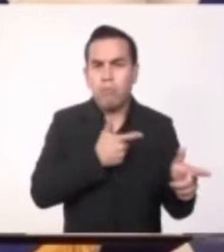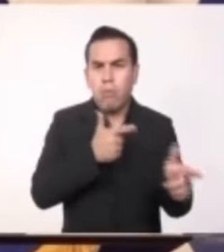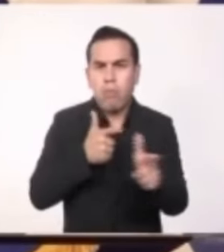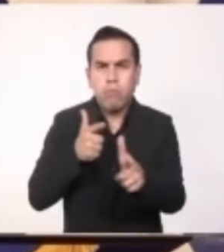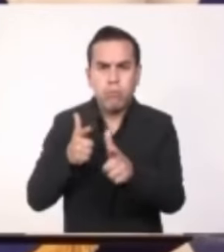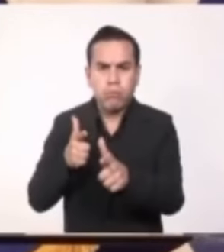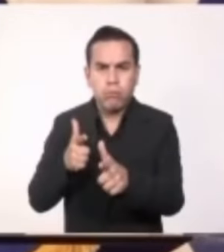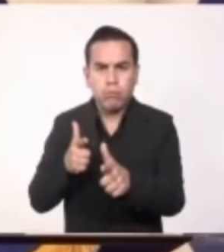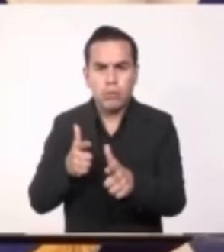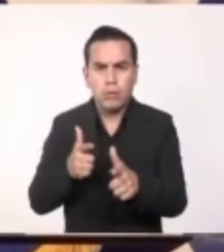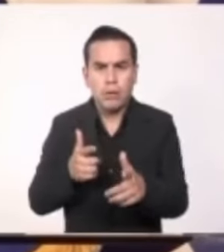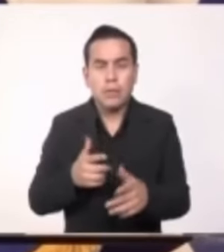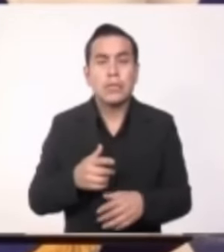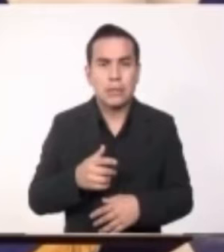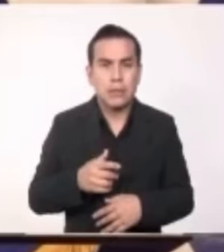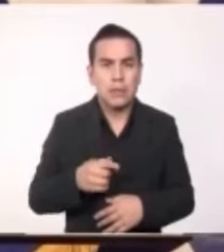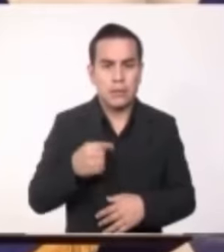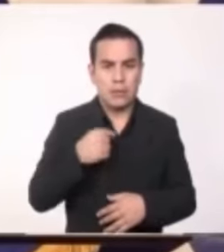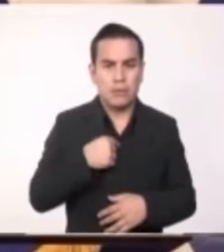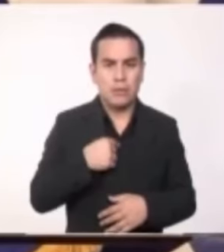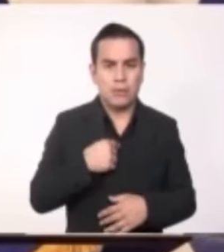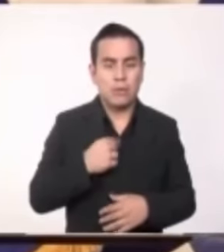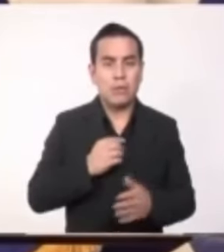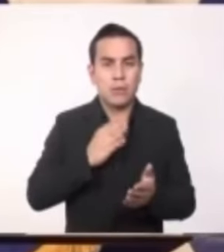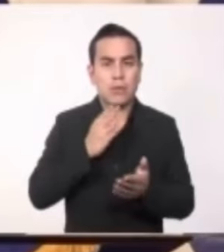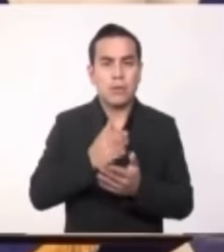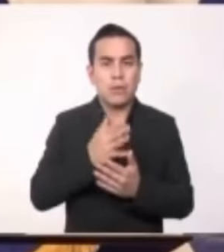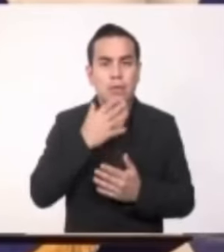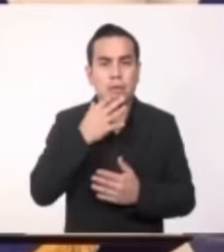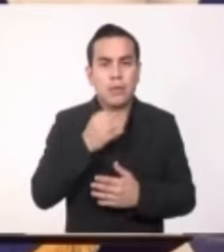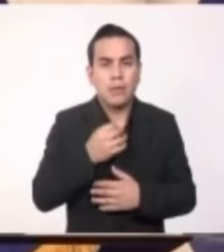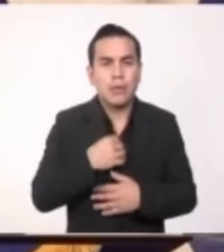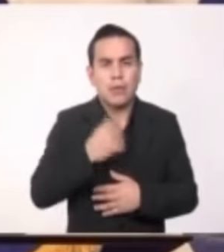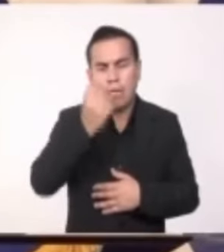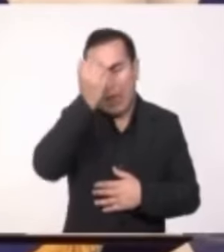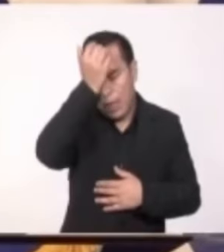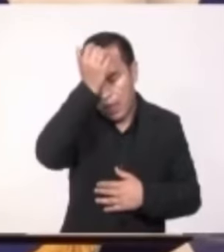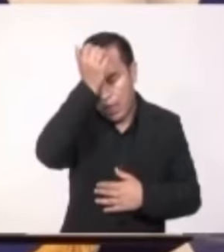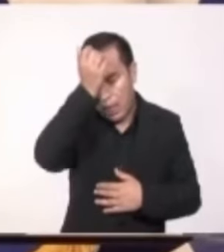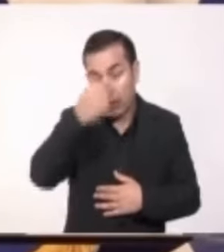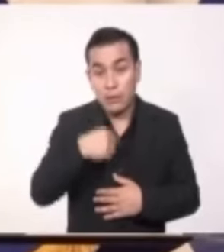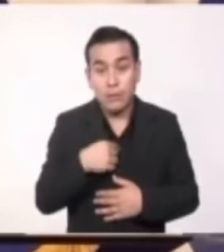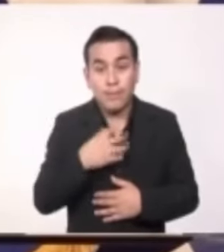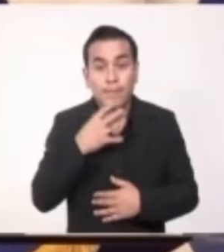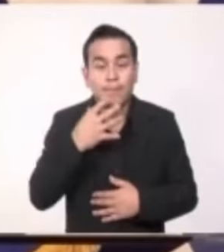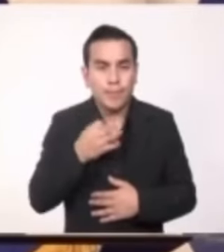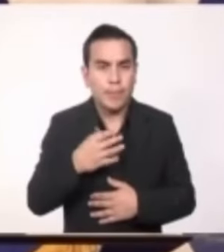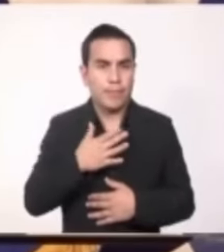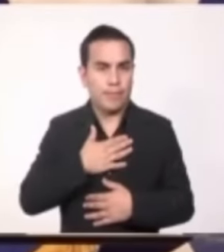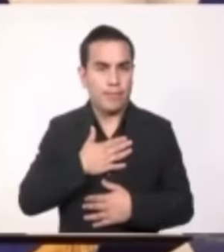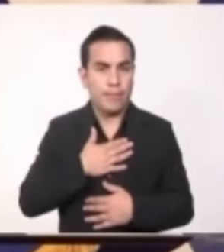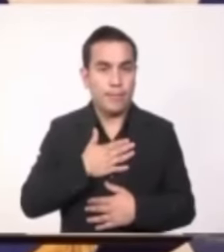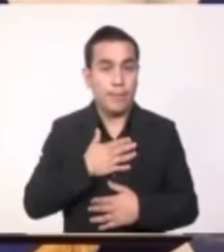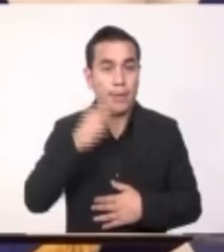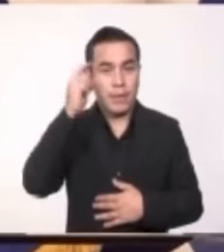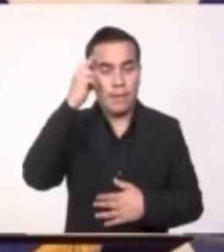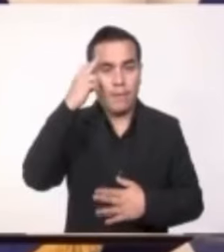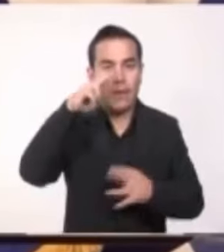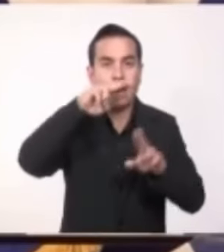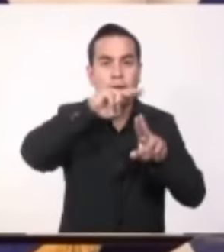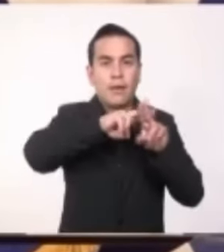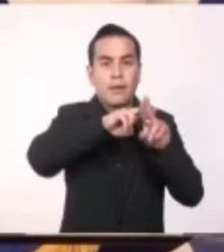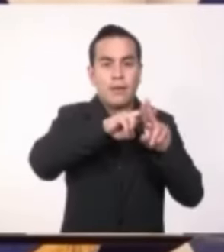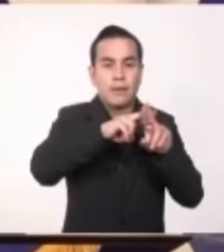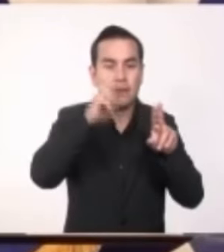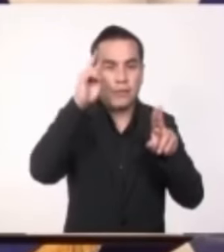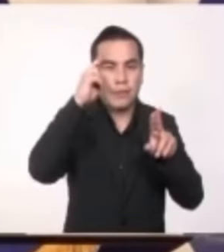a alguien no necesito soto estuviste ahí si yo estuve ahí a mí también me engañaron como la mayoría de salvadoreños nos sujetan la arena un